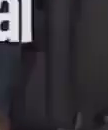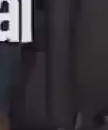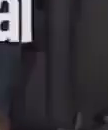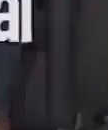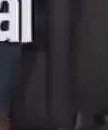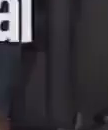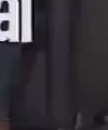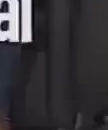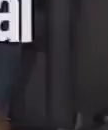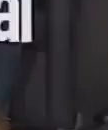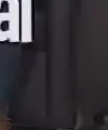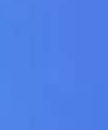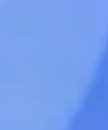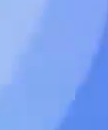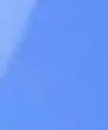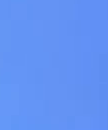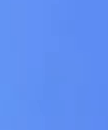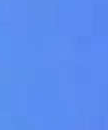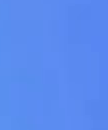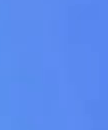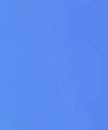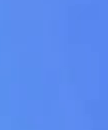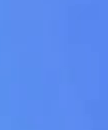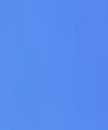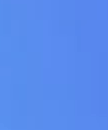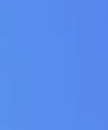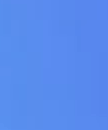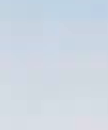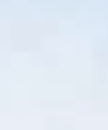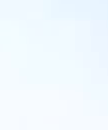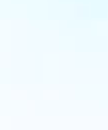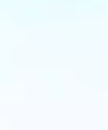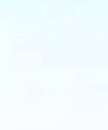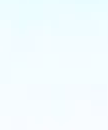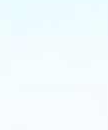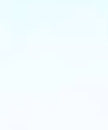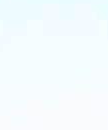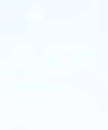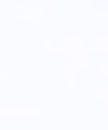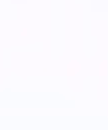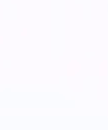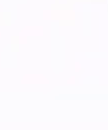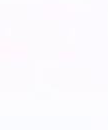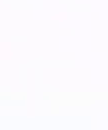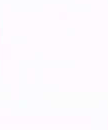apoyo psicosocial, esto y mucho más en Aprendo en Casa.